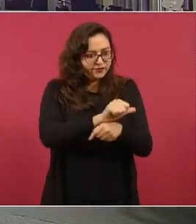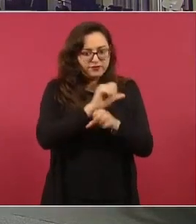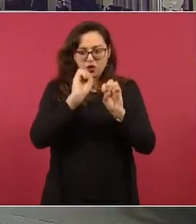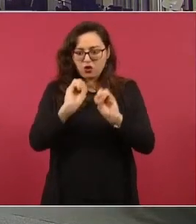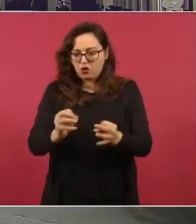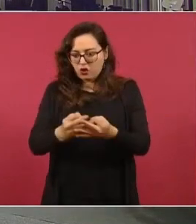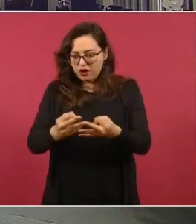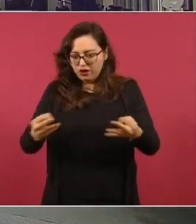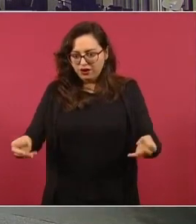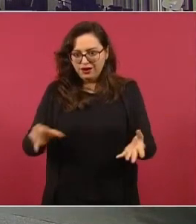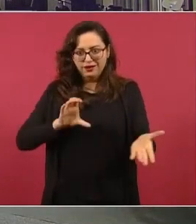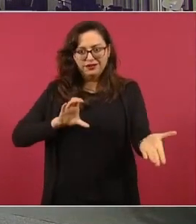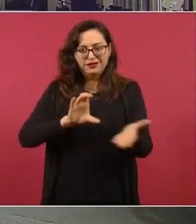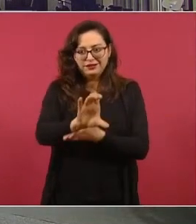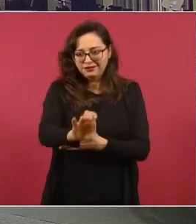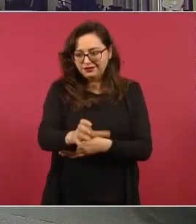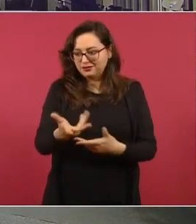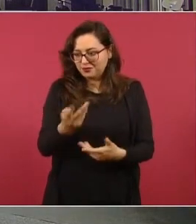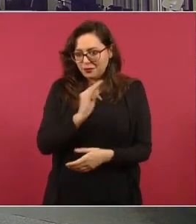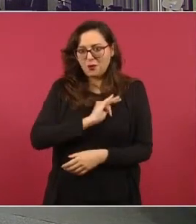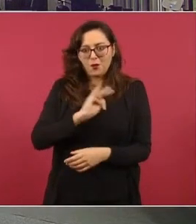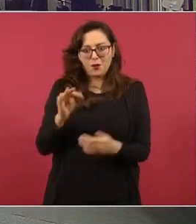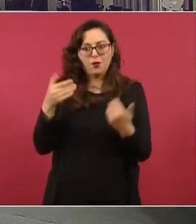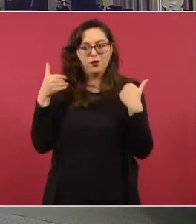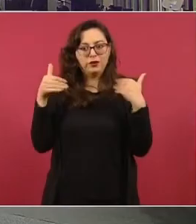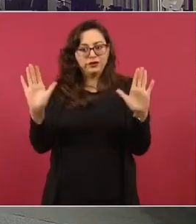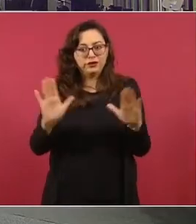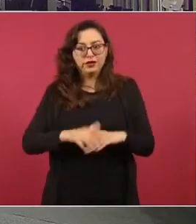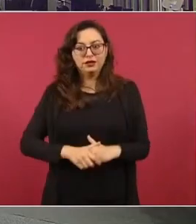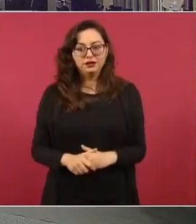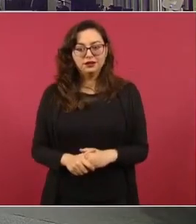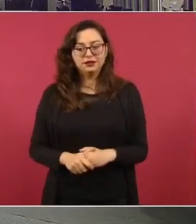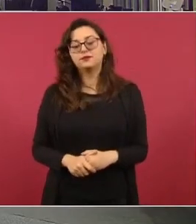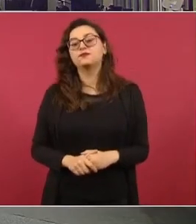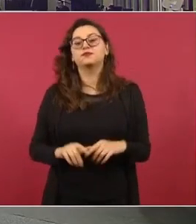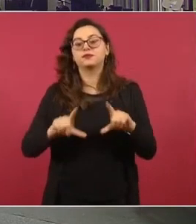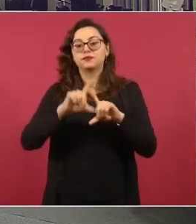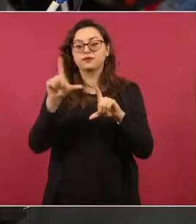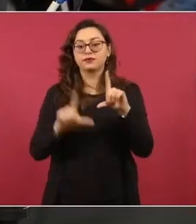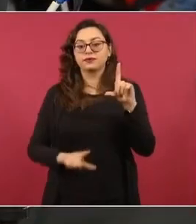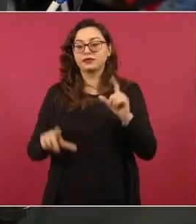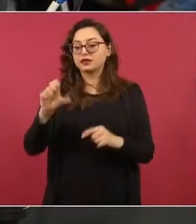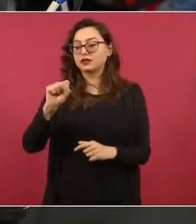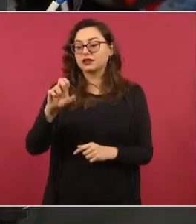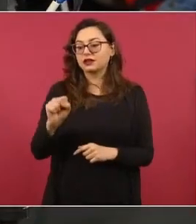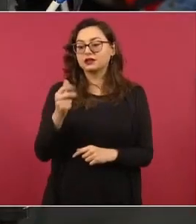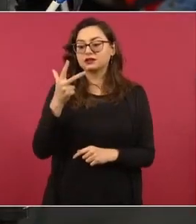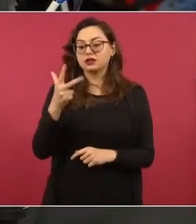conoce que en el país al menos hay 68,000 muertes